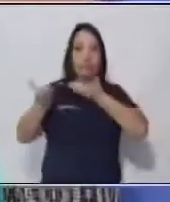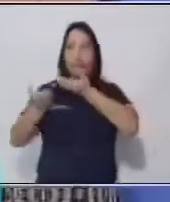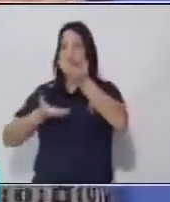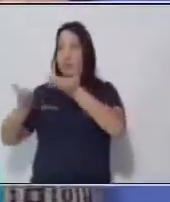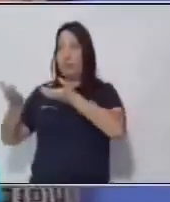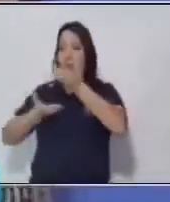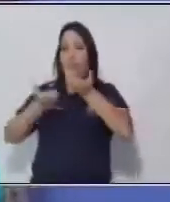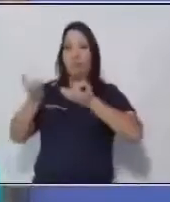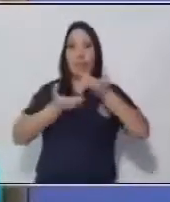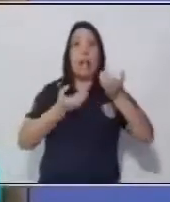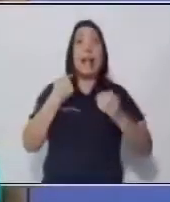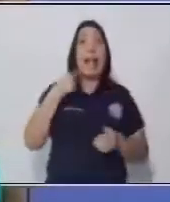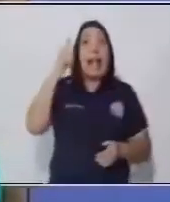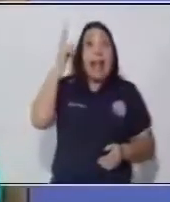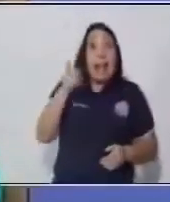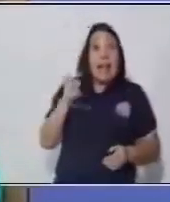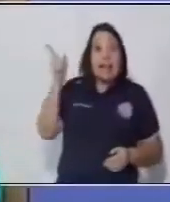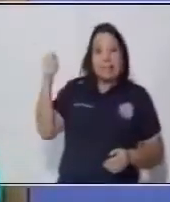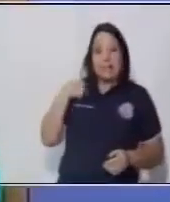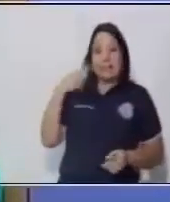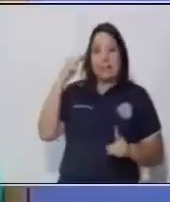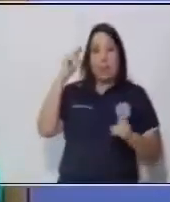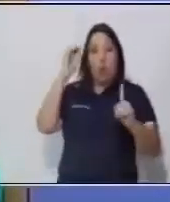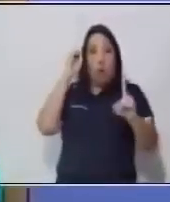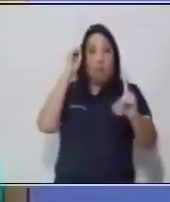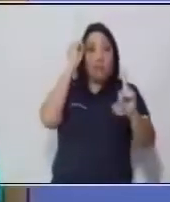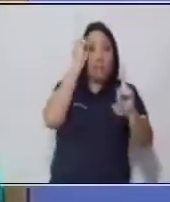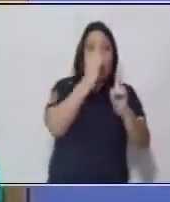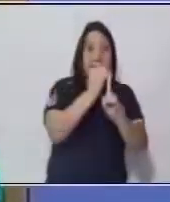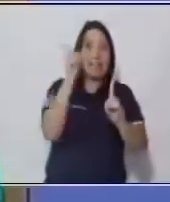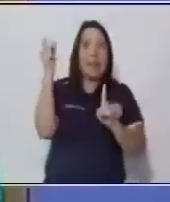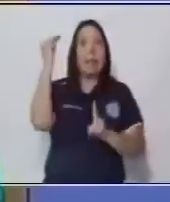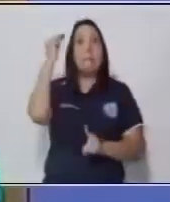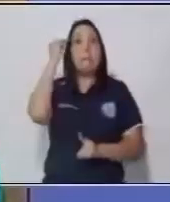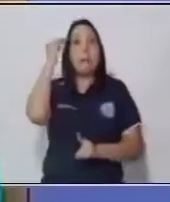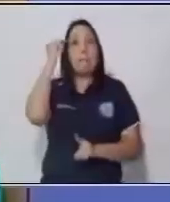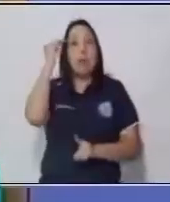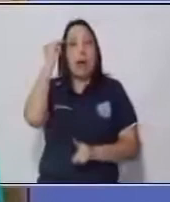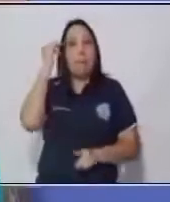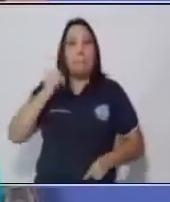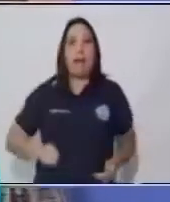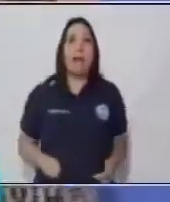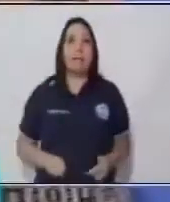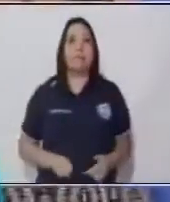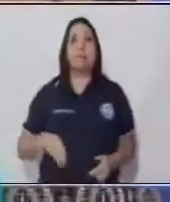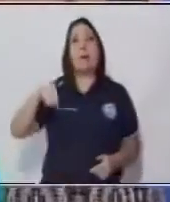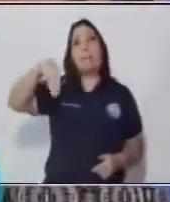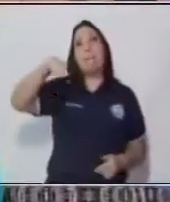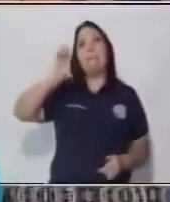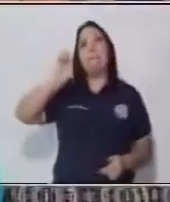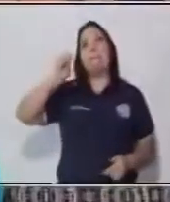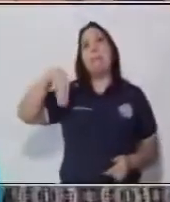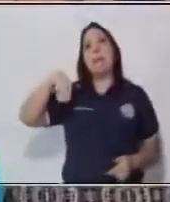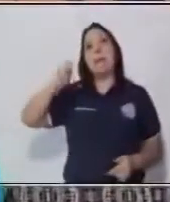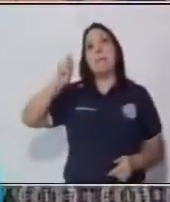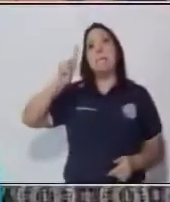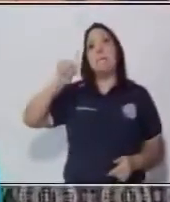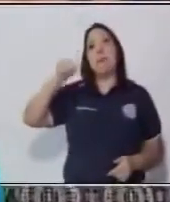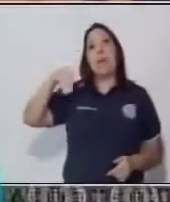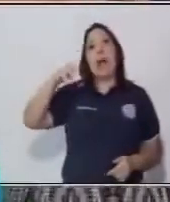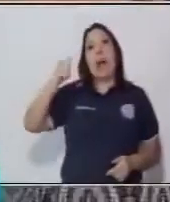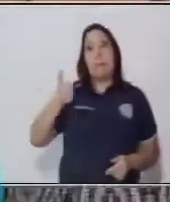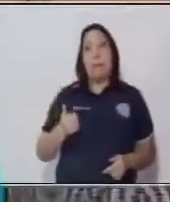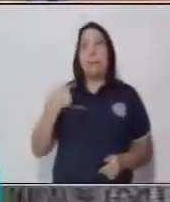encuentran. Esta es la finalidad del memorama. o memoria. Veamos